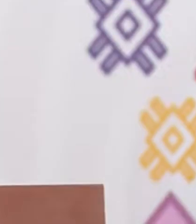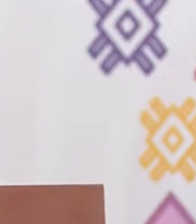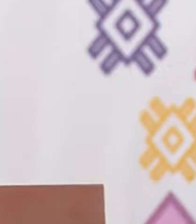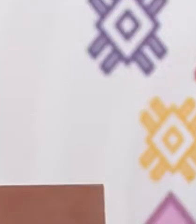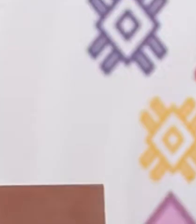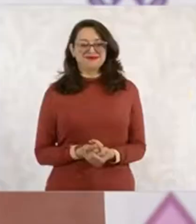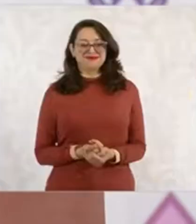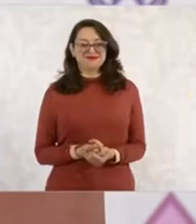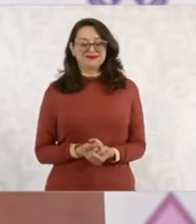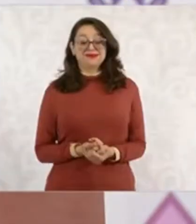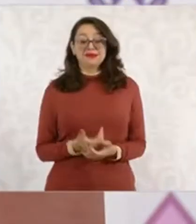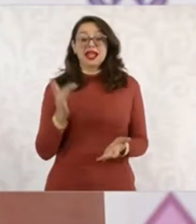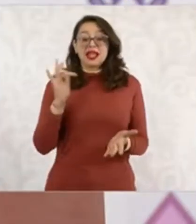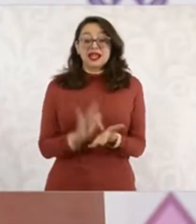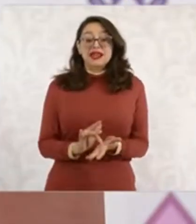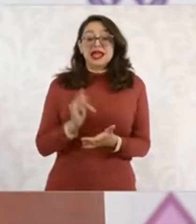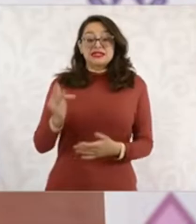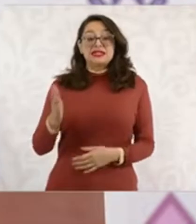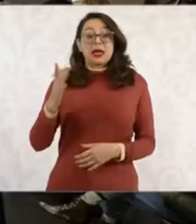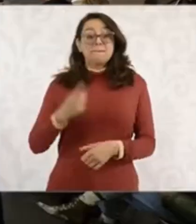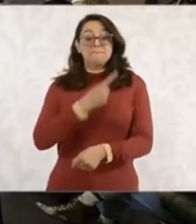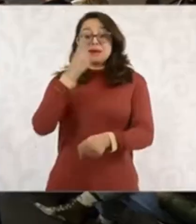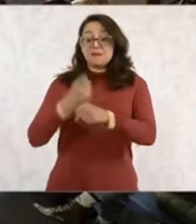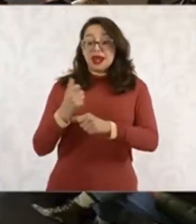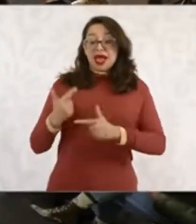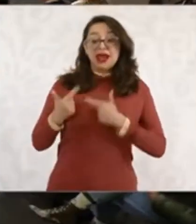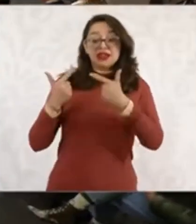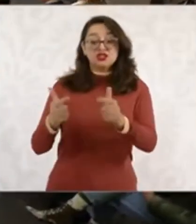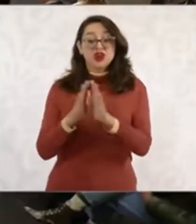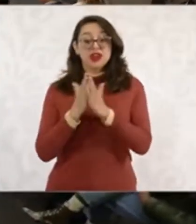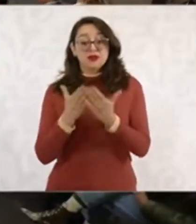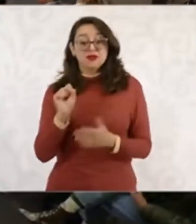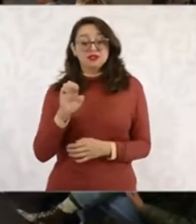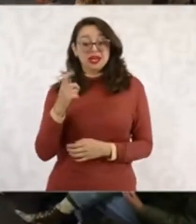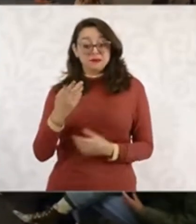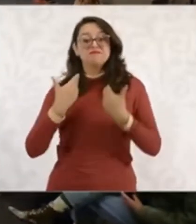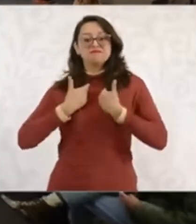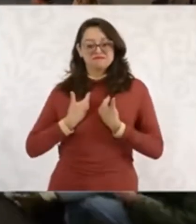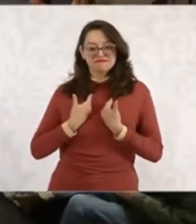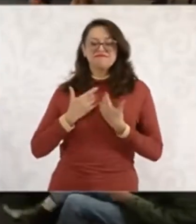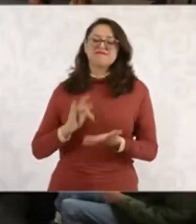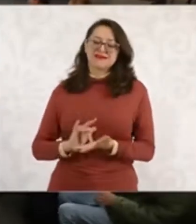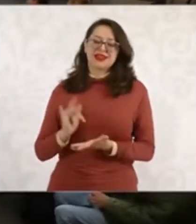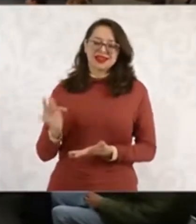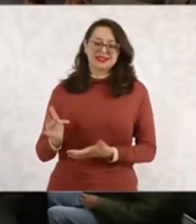Estamos muy agradecidos de haberlos tenido. Gracias. Nos vemos.